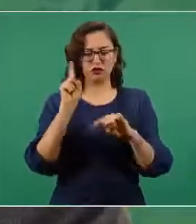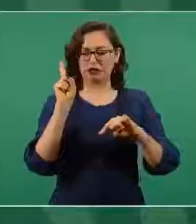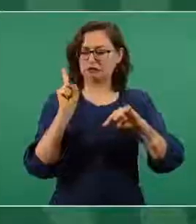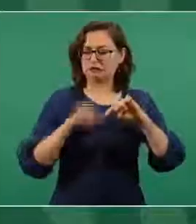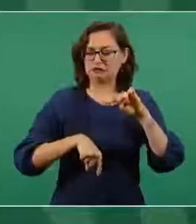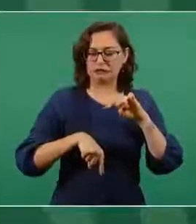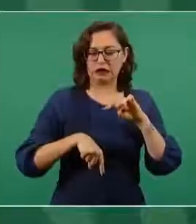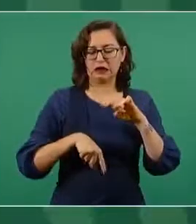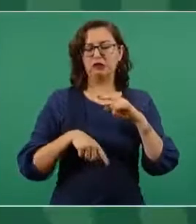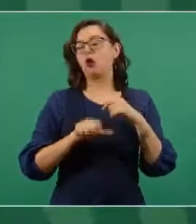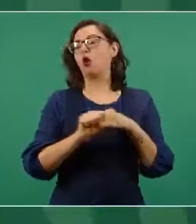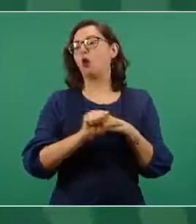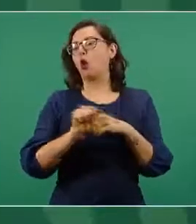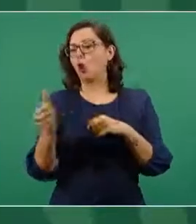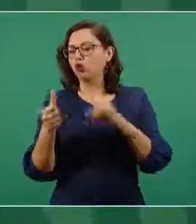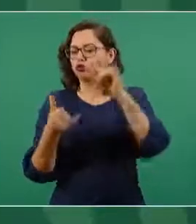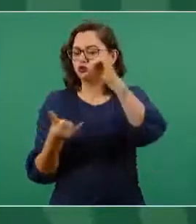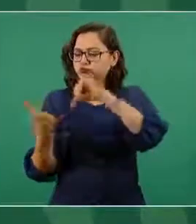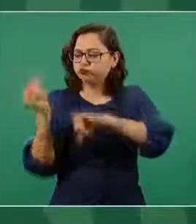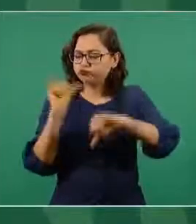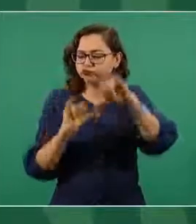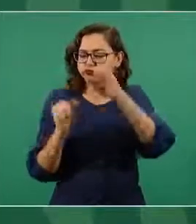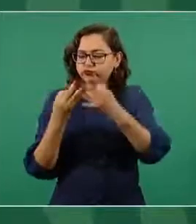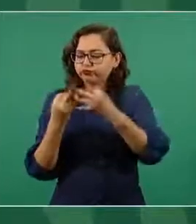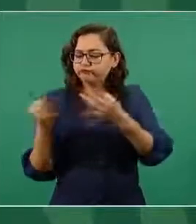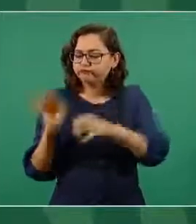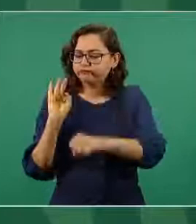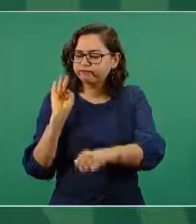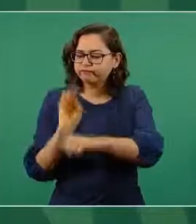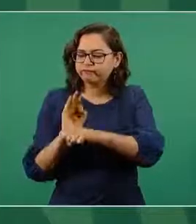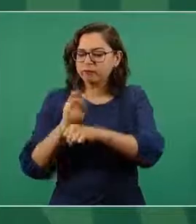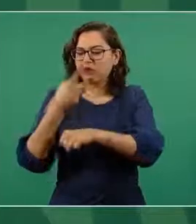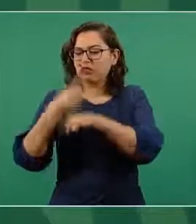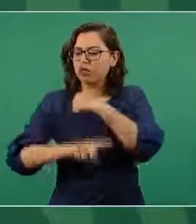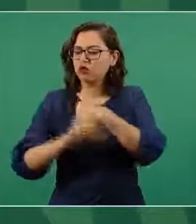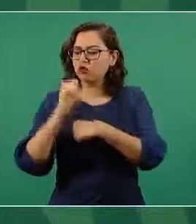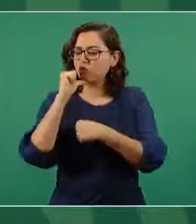no dañino. Es un proceso que se va a ir